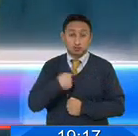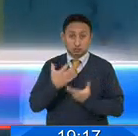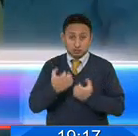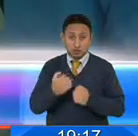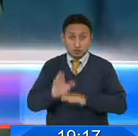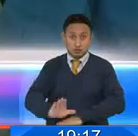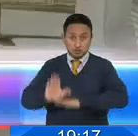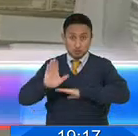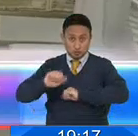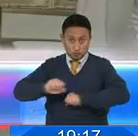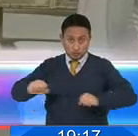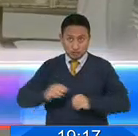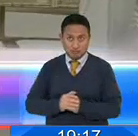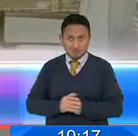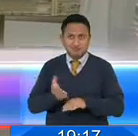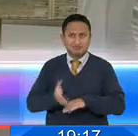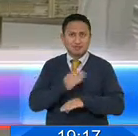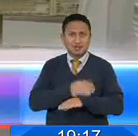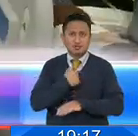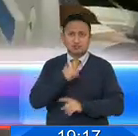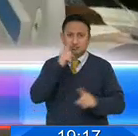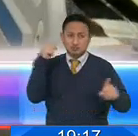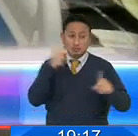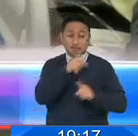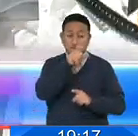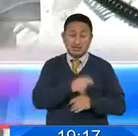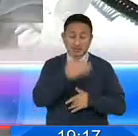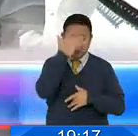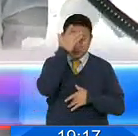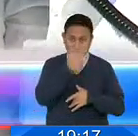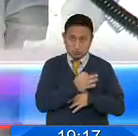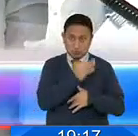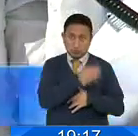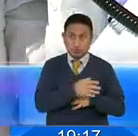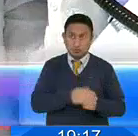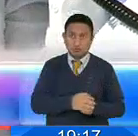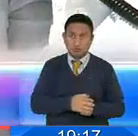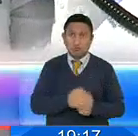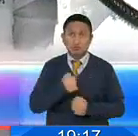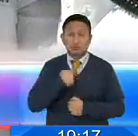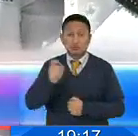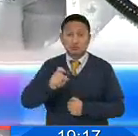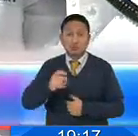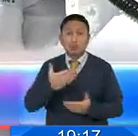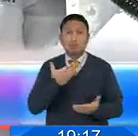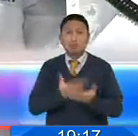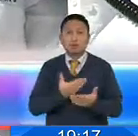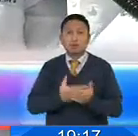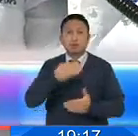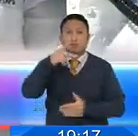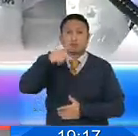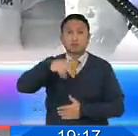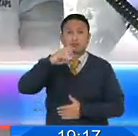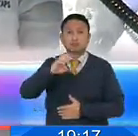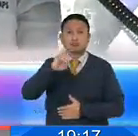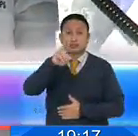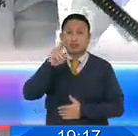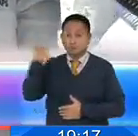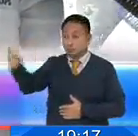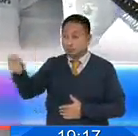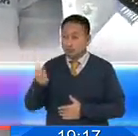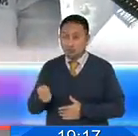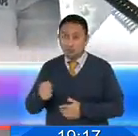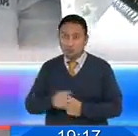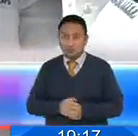nombramientos haya tratado directamente a pacientes COVID. ¡Nos exigen que tengamos la prueba de PCR de ese paciente! ¿Quién